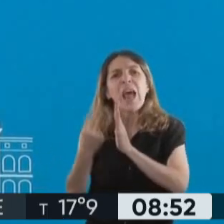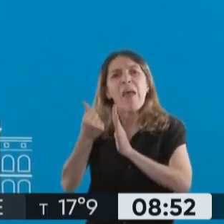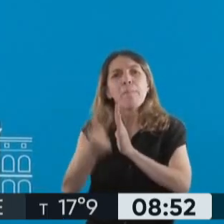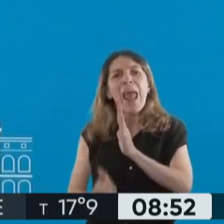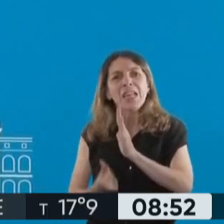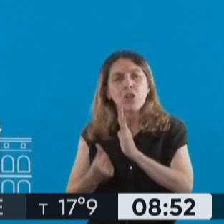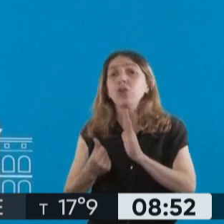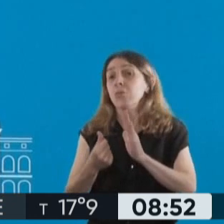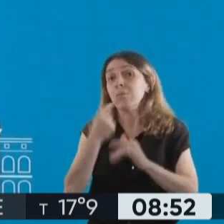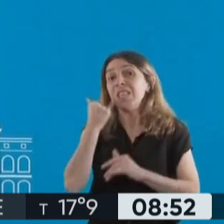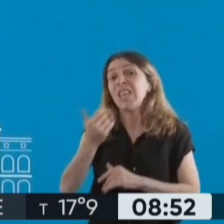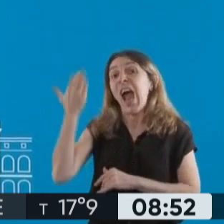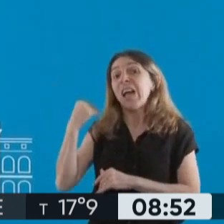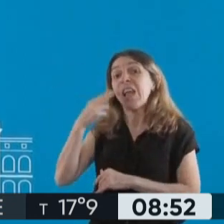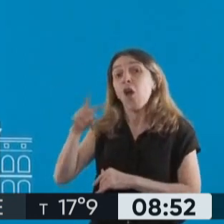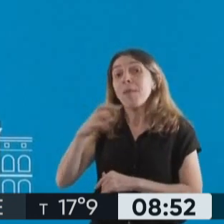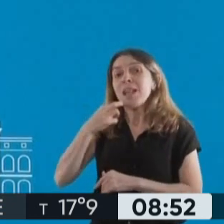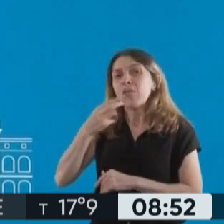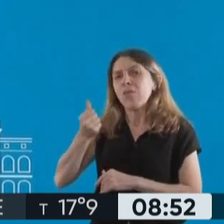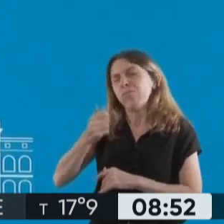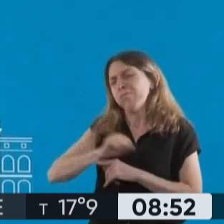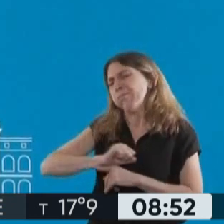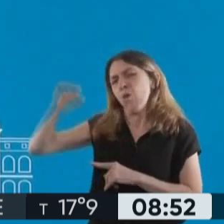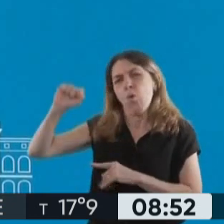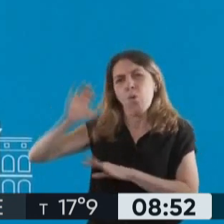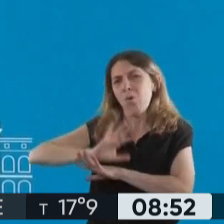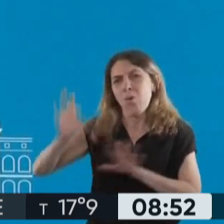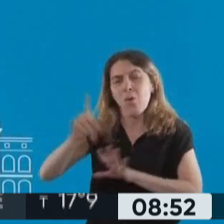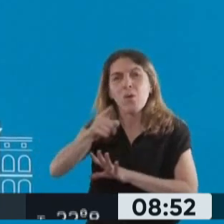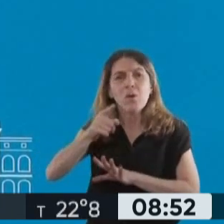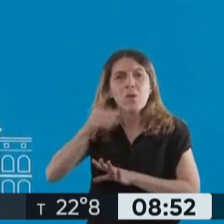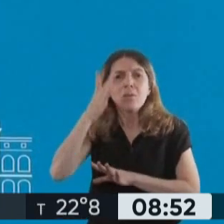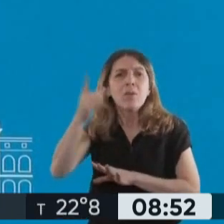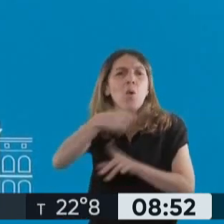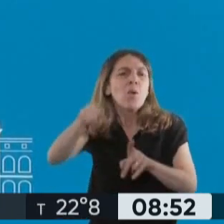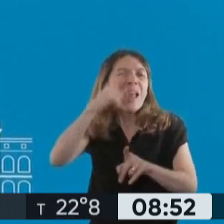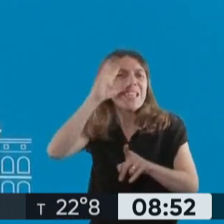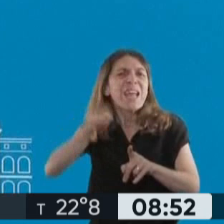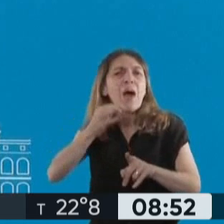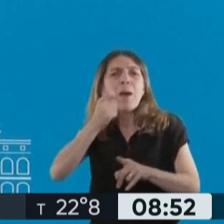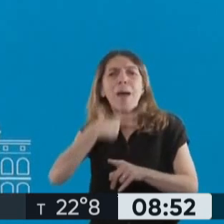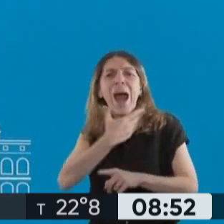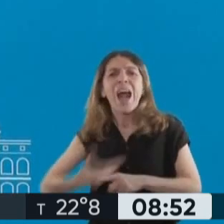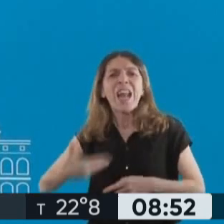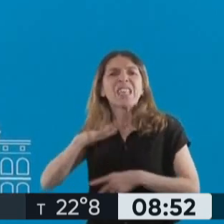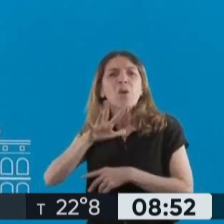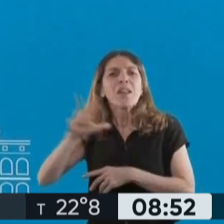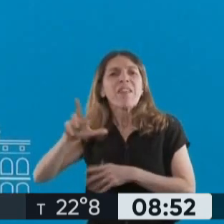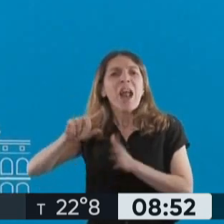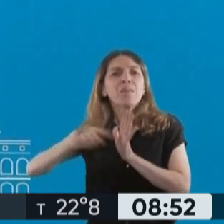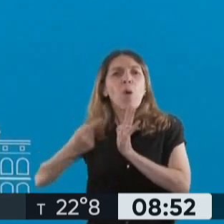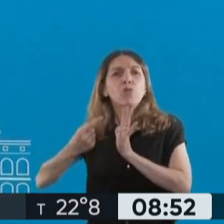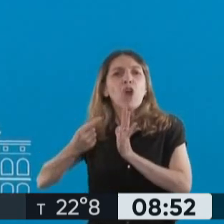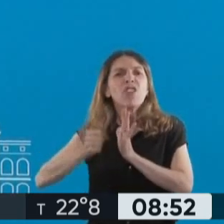una inflación muy alta del 2019. Ustedes recuerden que el gobierno de Mauricio Macri terminó con una inflación de 53 puntos. A partir de